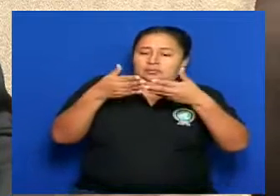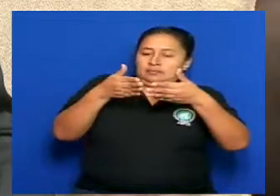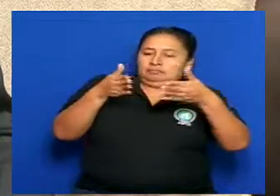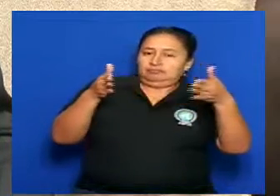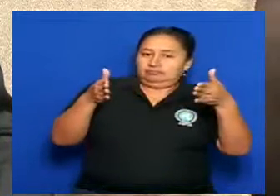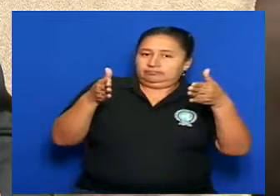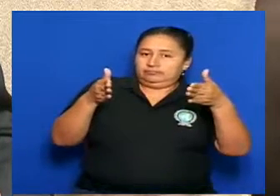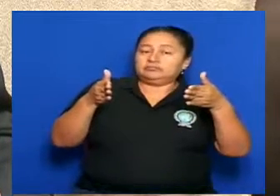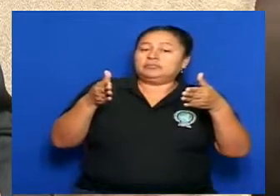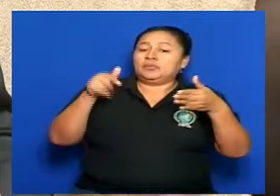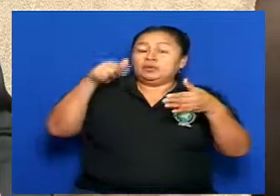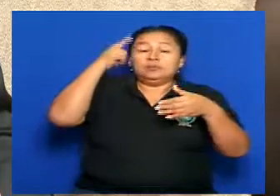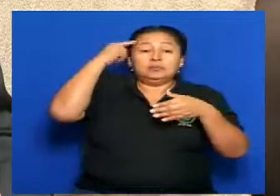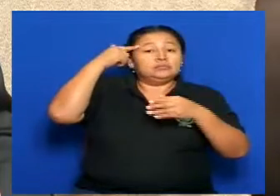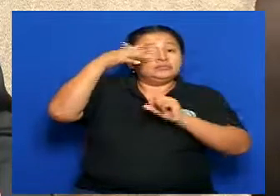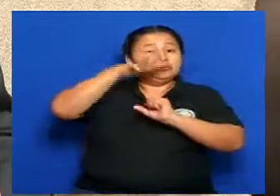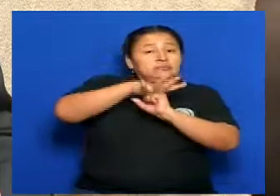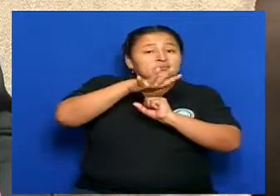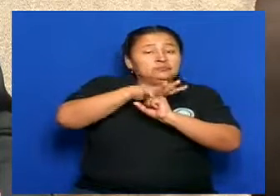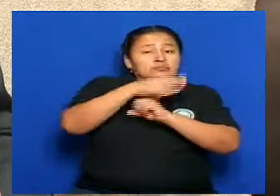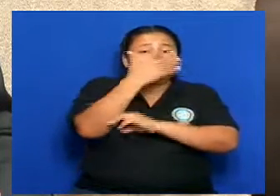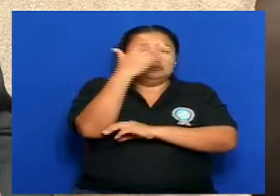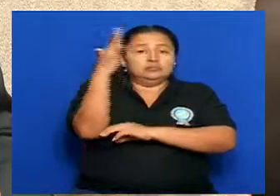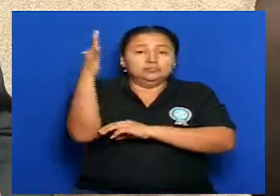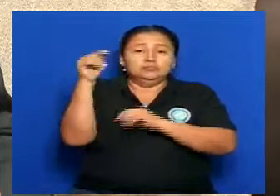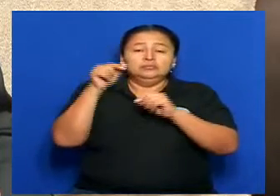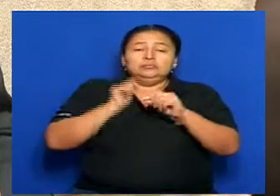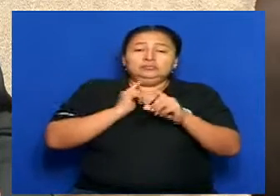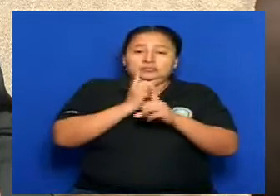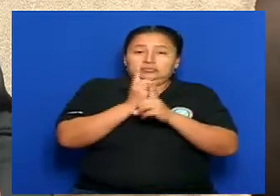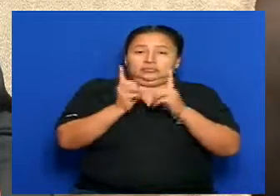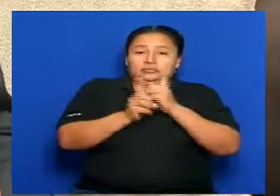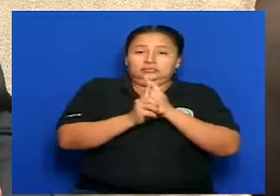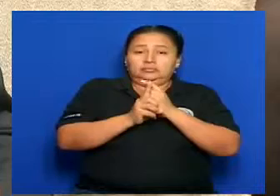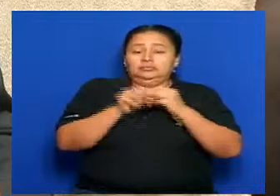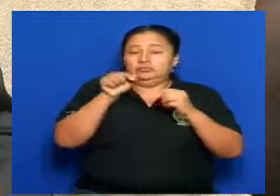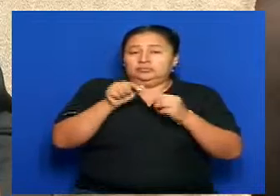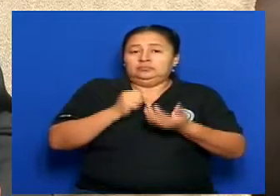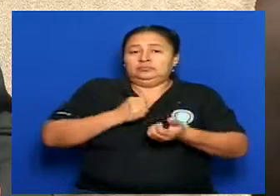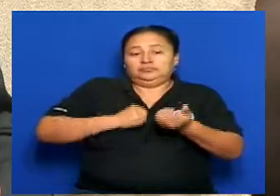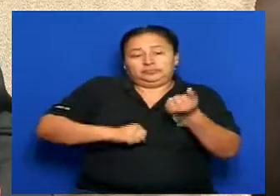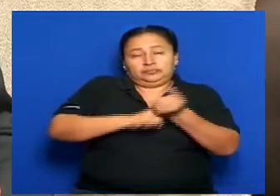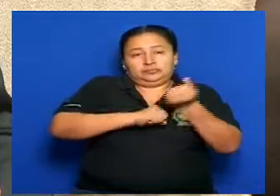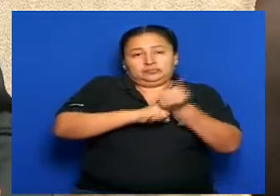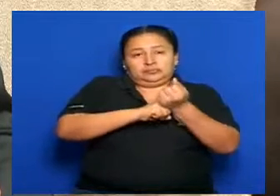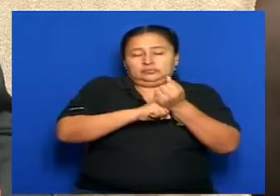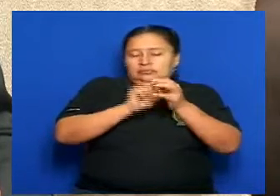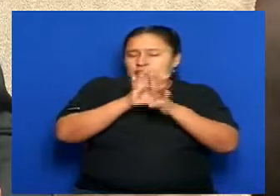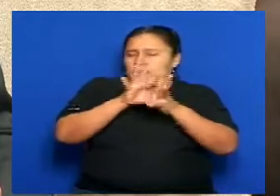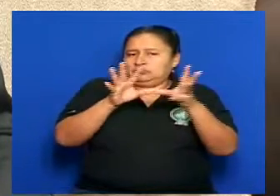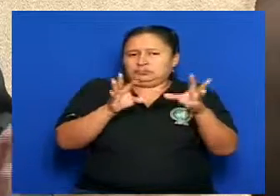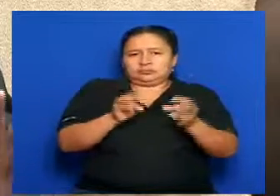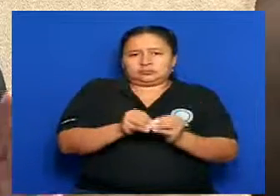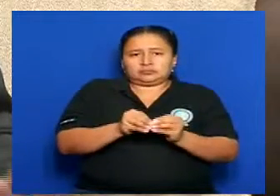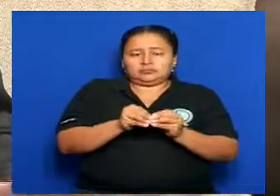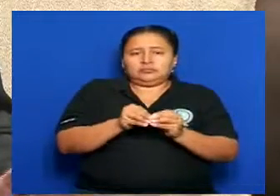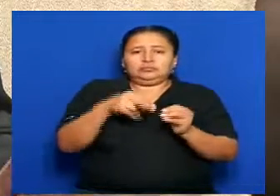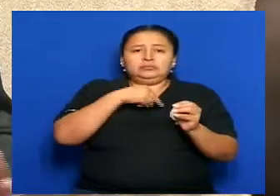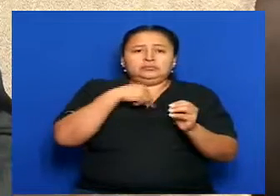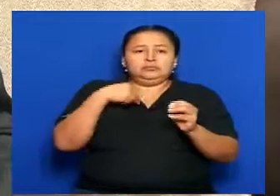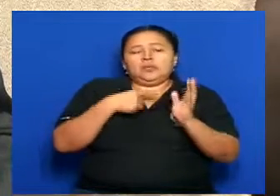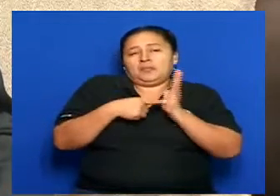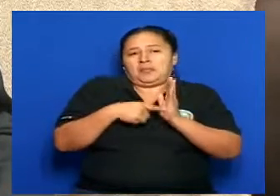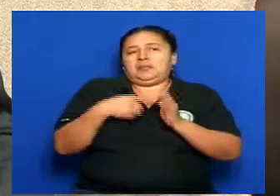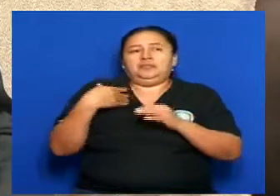creo que la comisión del medio ambiente apoya totalmente esto nosotros cuando tenemos